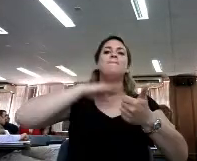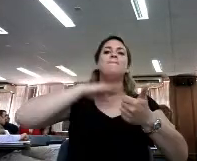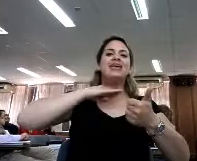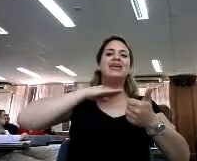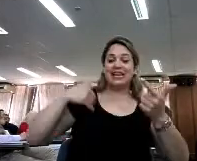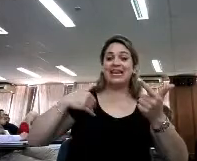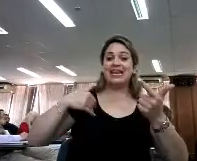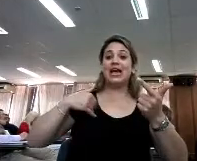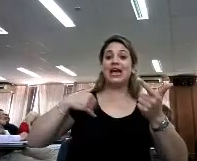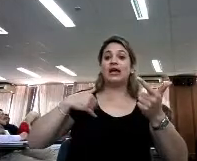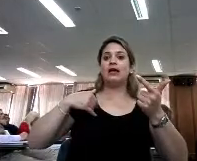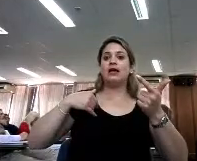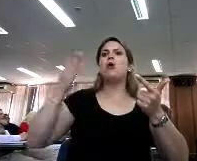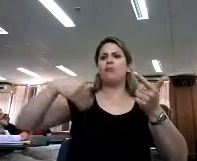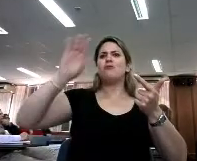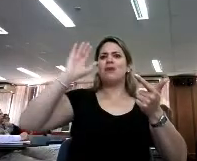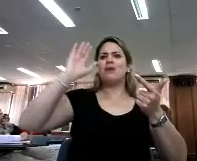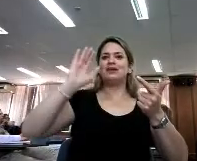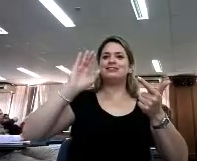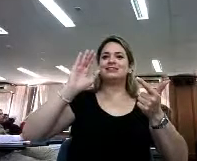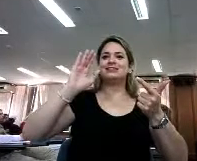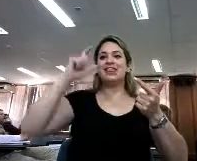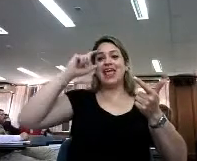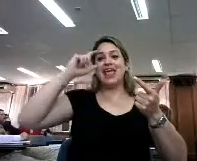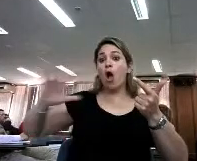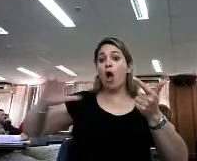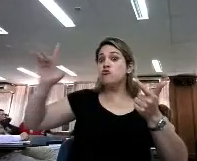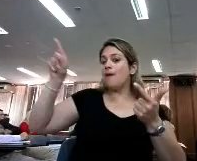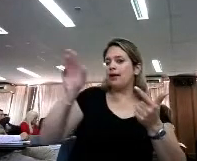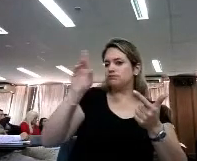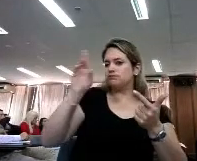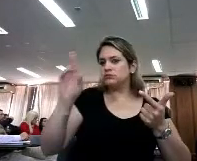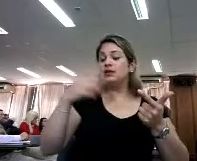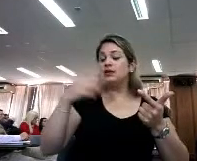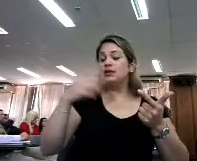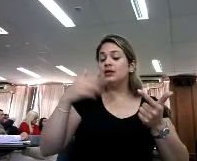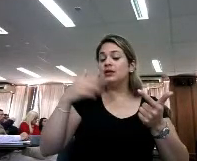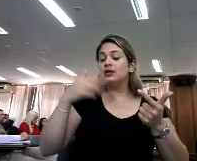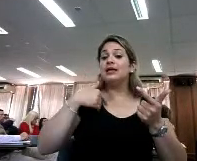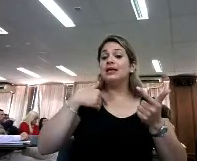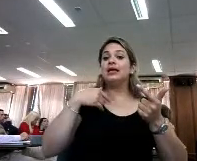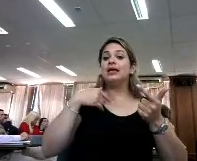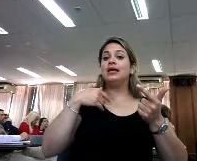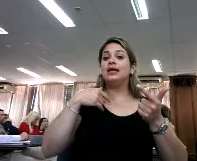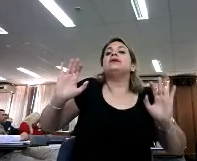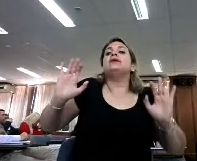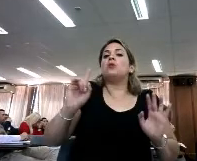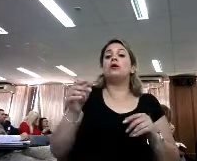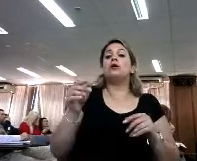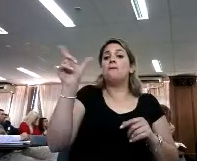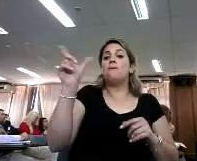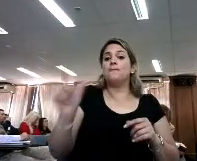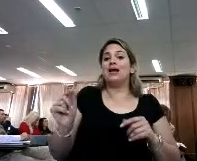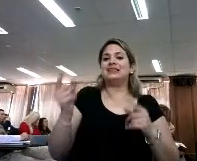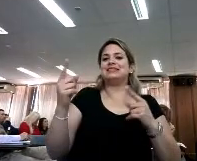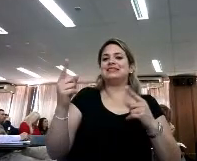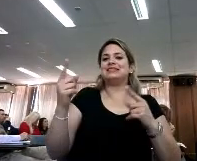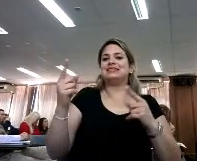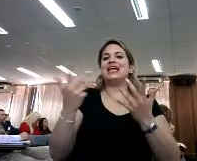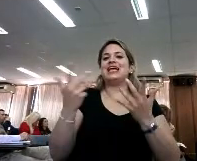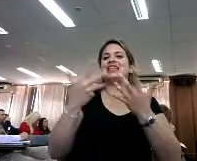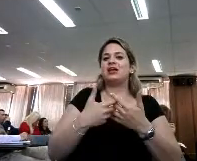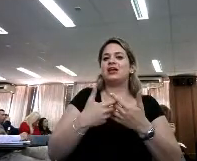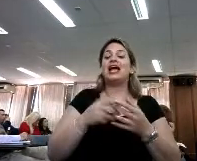Argentina, pasando por la mayoría de países europeos, a excepción de los que vienen de un origen jurídico relacionado